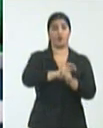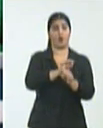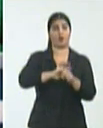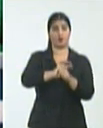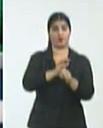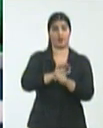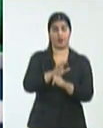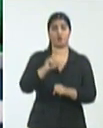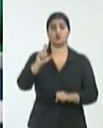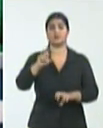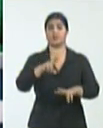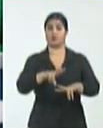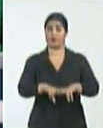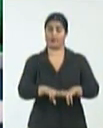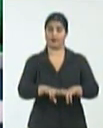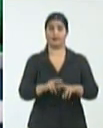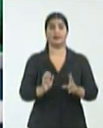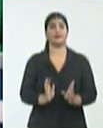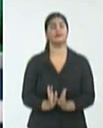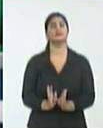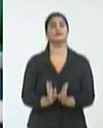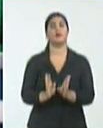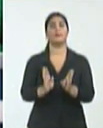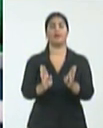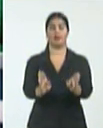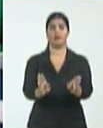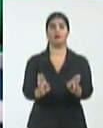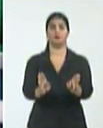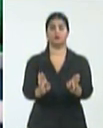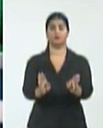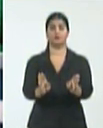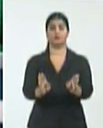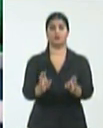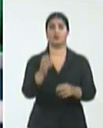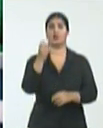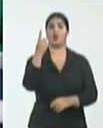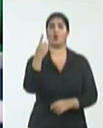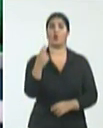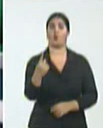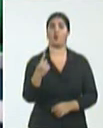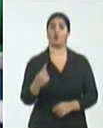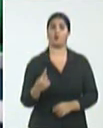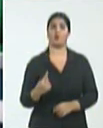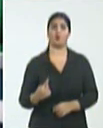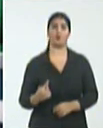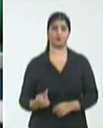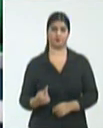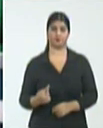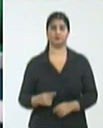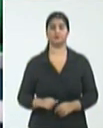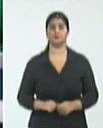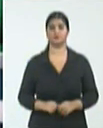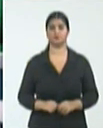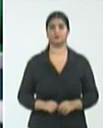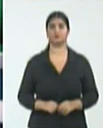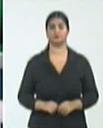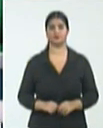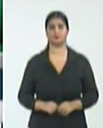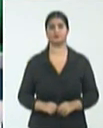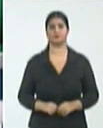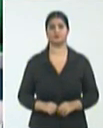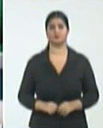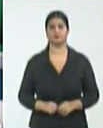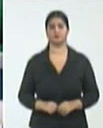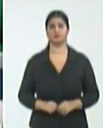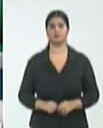Habana y de San Miguel del Padrón, fallecen una persona de cada uno de ellos, lo cual va en